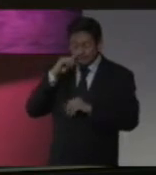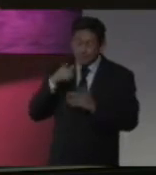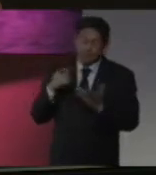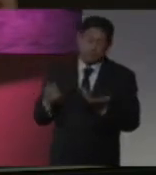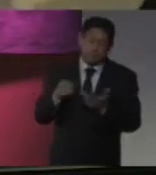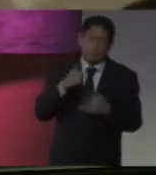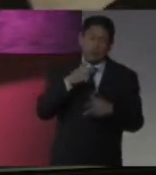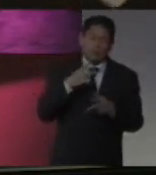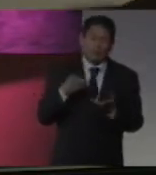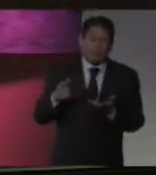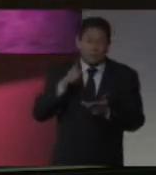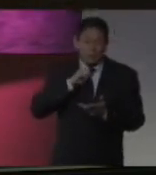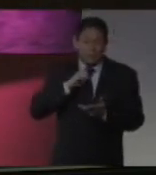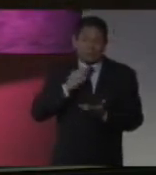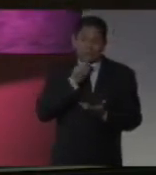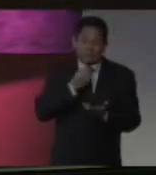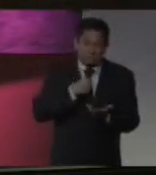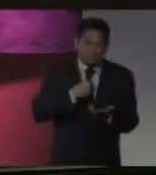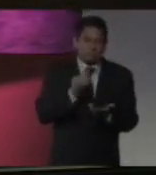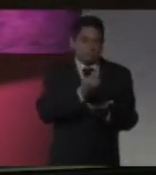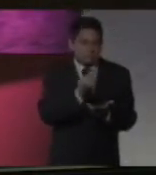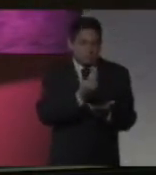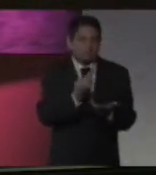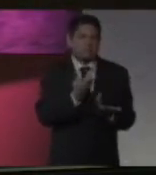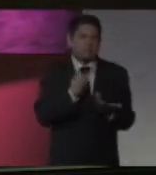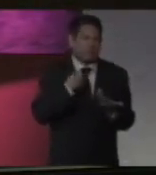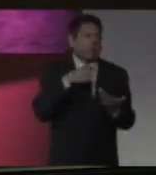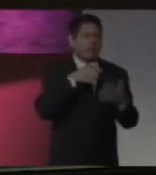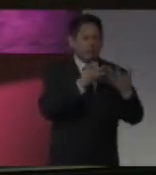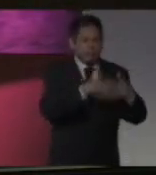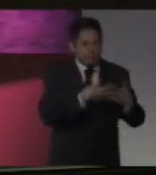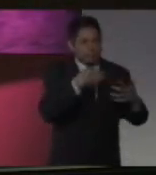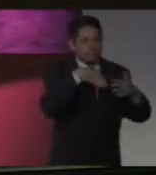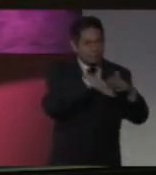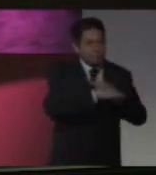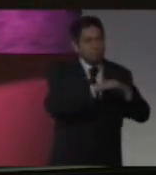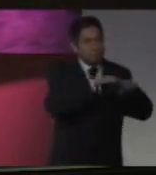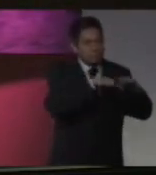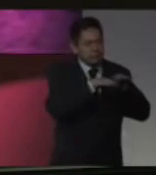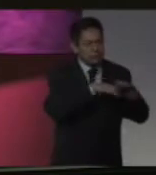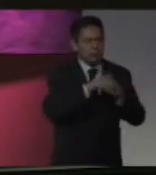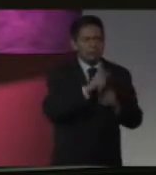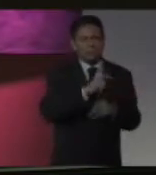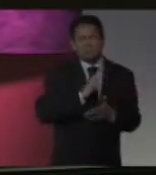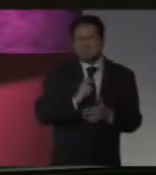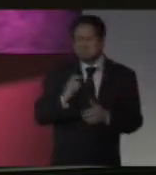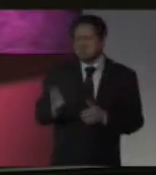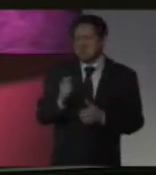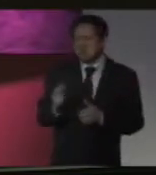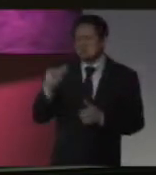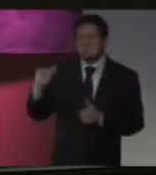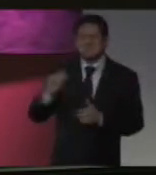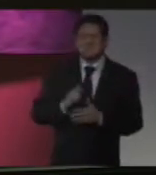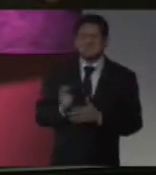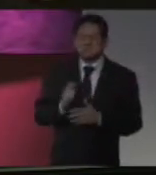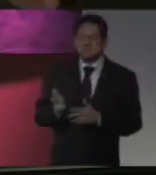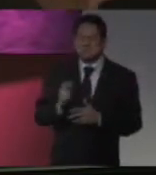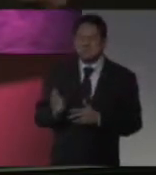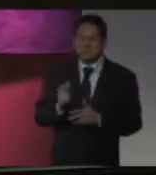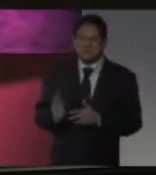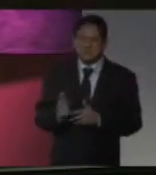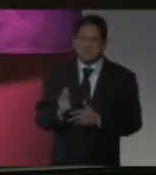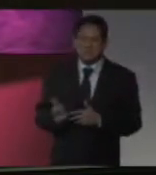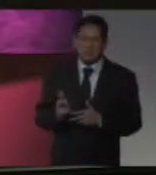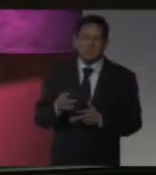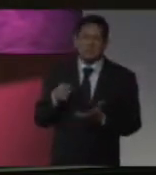aprovechan porque deberían de pagarles más a esas mujeres si estuvieran inscritas en un mercado formal. Sin embargo, aprovechan esa condición para decirles body